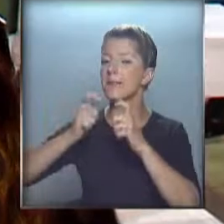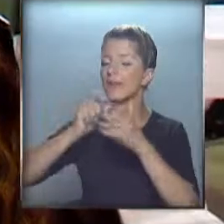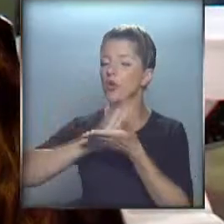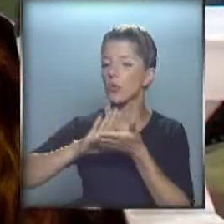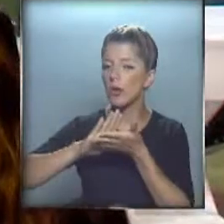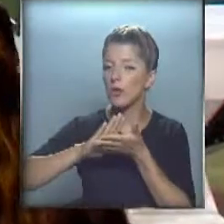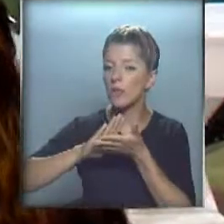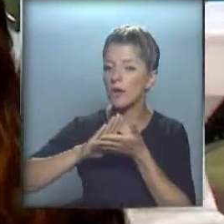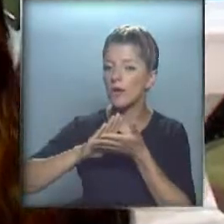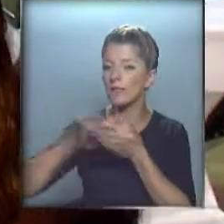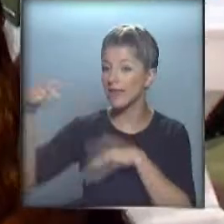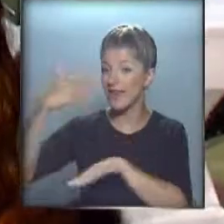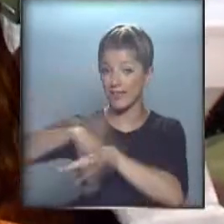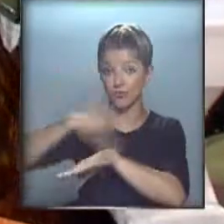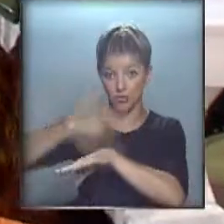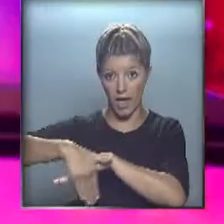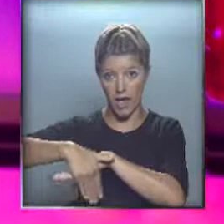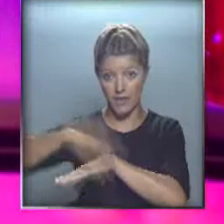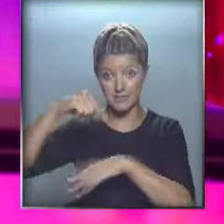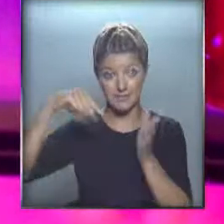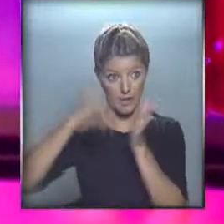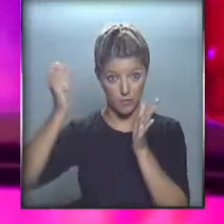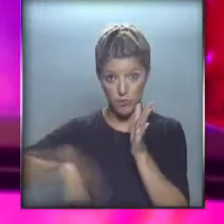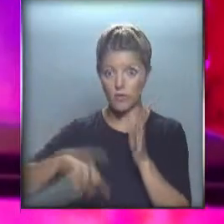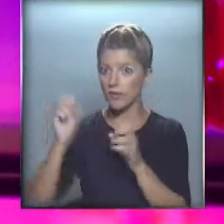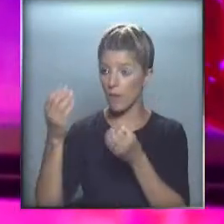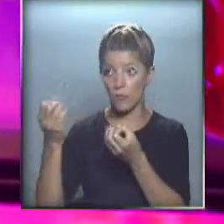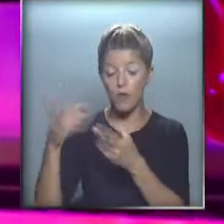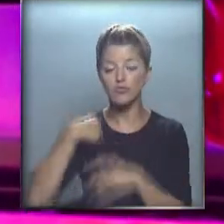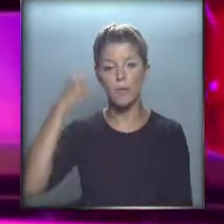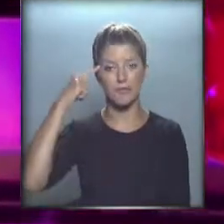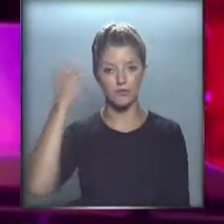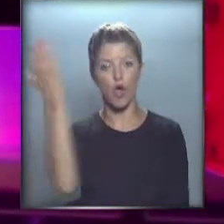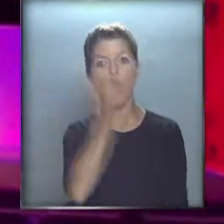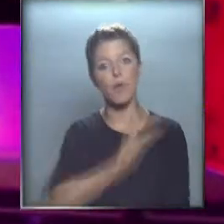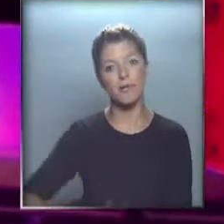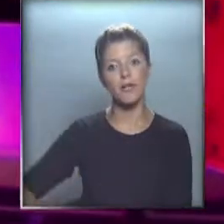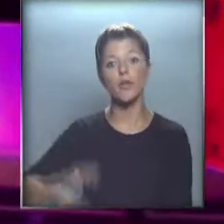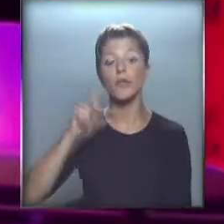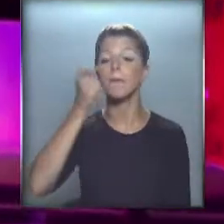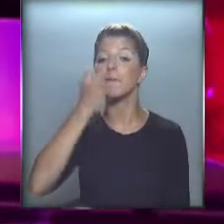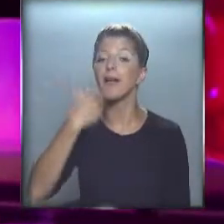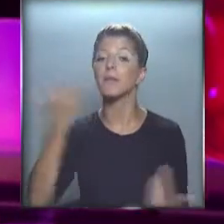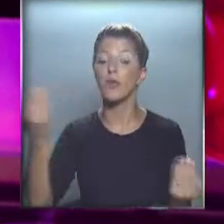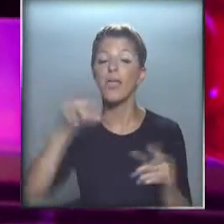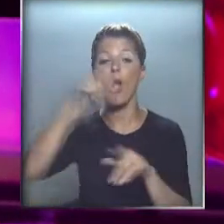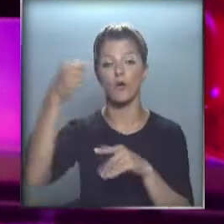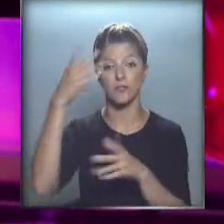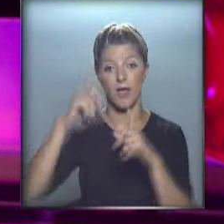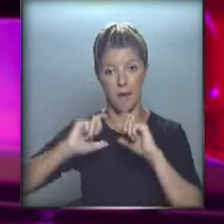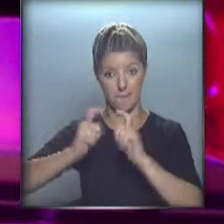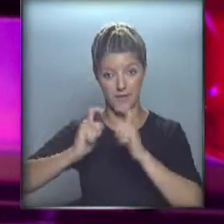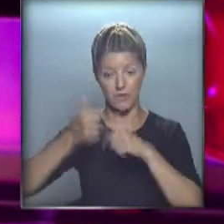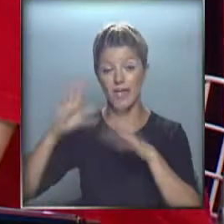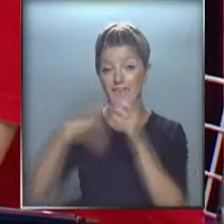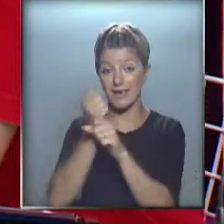nueva que sacó el gobierno de la ciudad está buena. Es del gobierno de la ciudad, la del tránsito. Sí. Yo creo que el gobierno de la ciudad podría sacar otras aplicaciones que todavía no están,